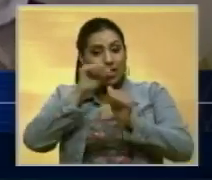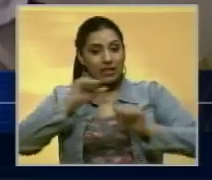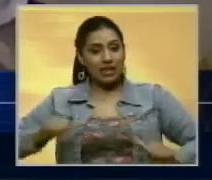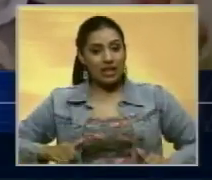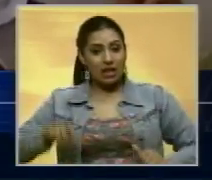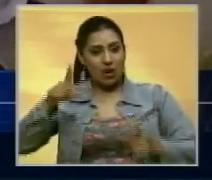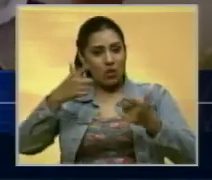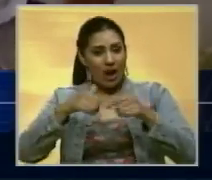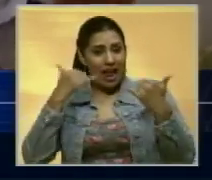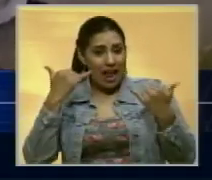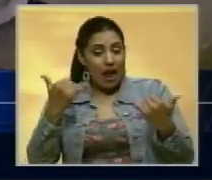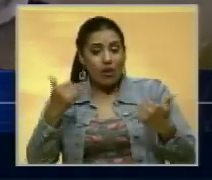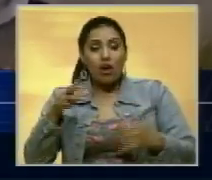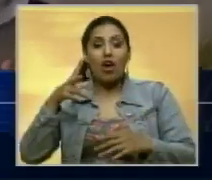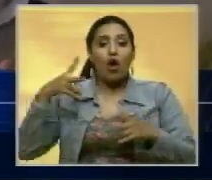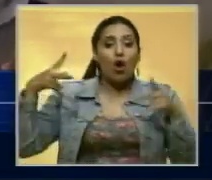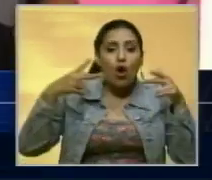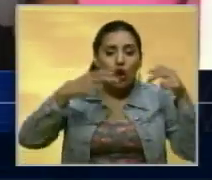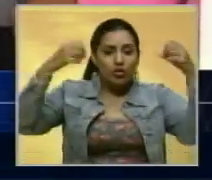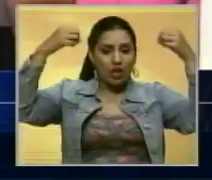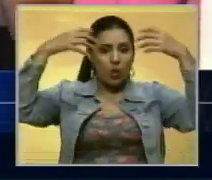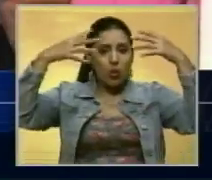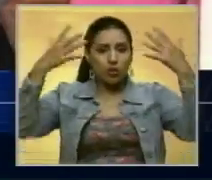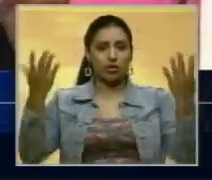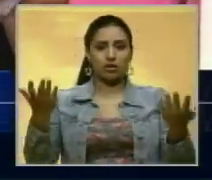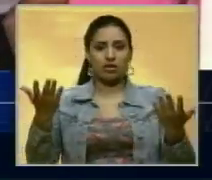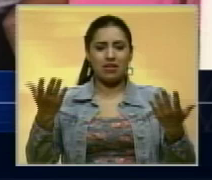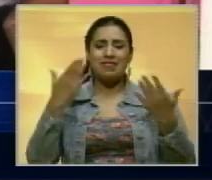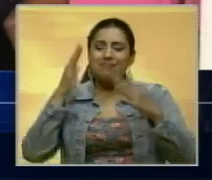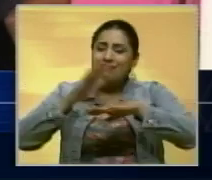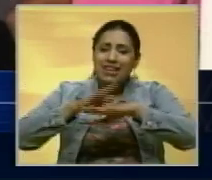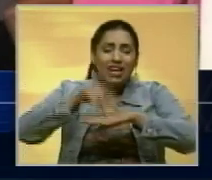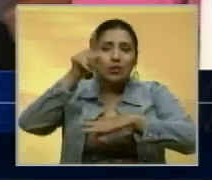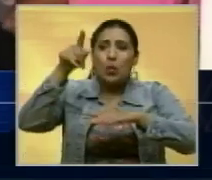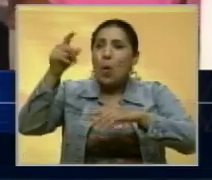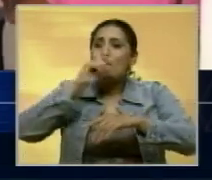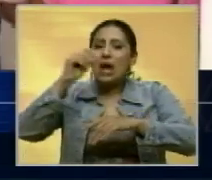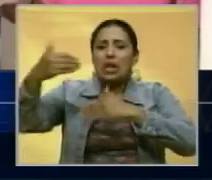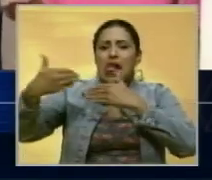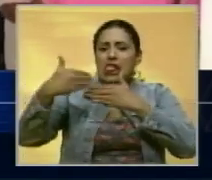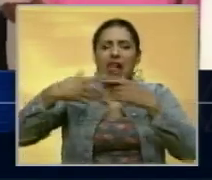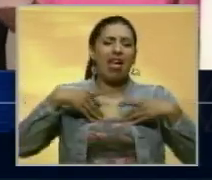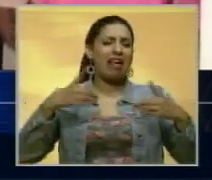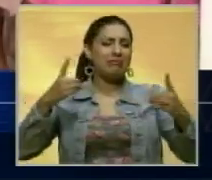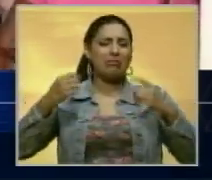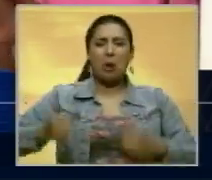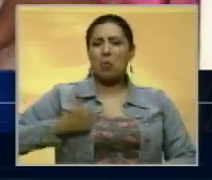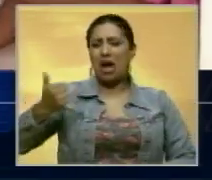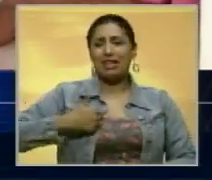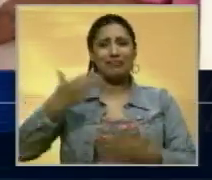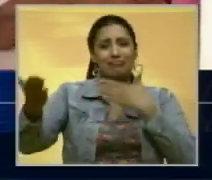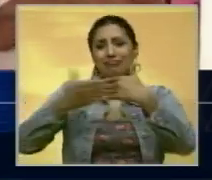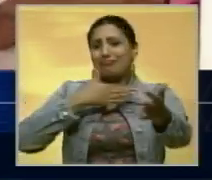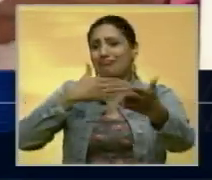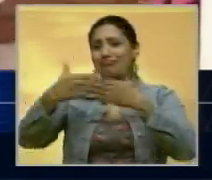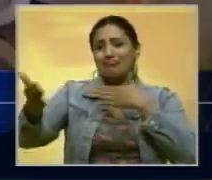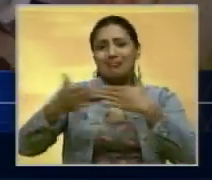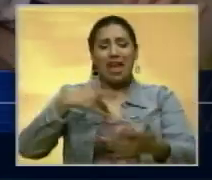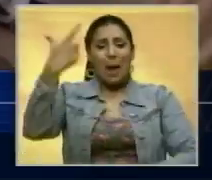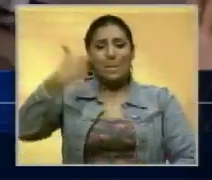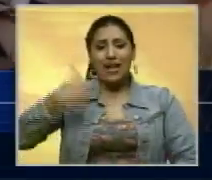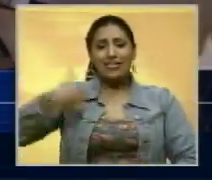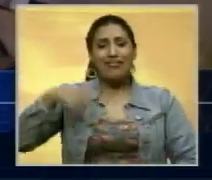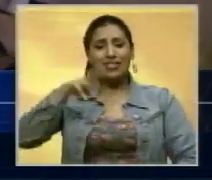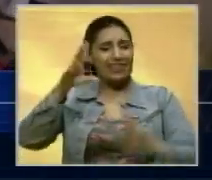ahí en Paloma. Ahora cortaron la luz en el partido. Mire, hagan lo que les dé la gana. El venezolano decidió, el